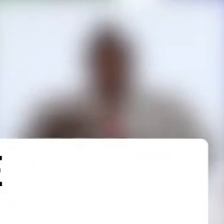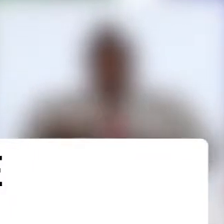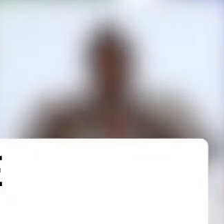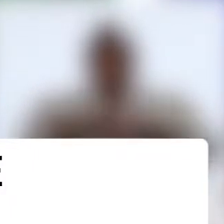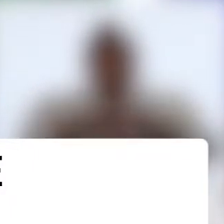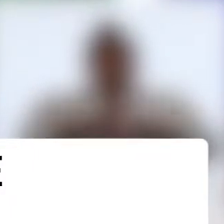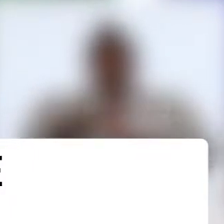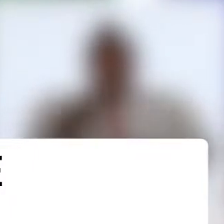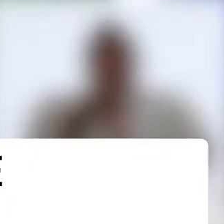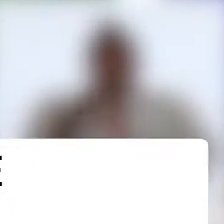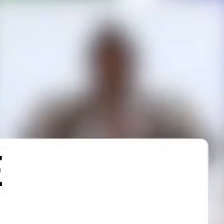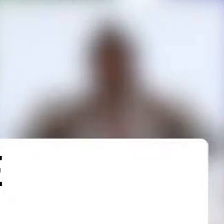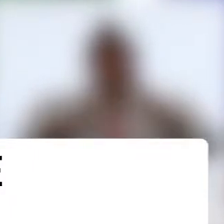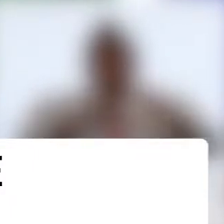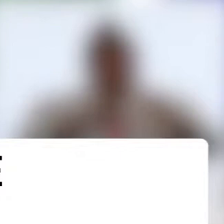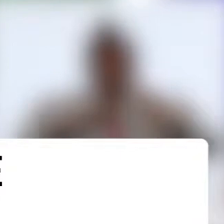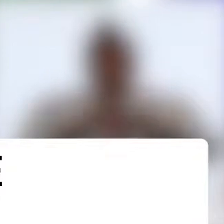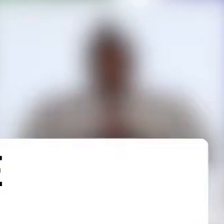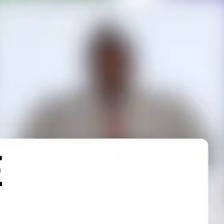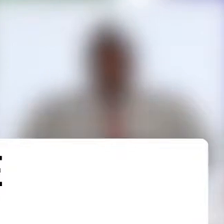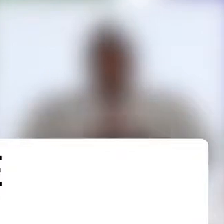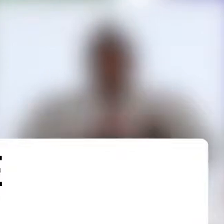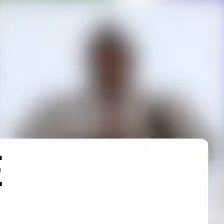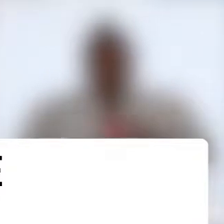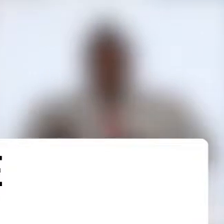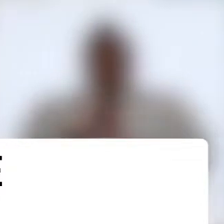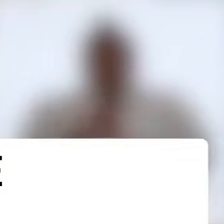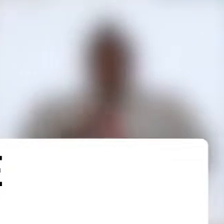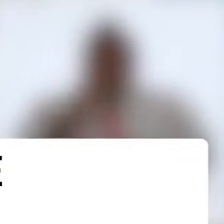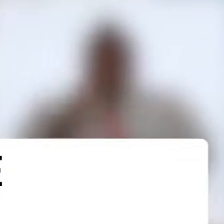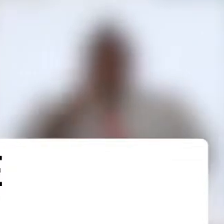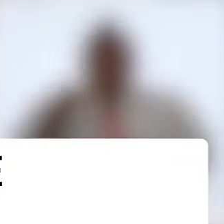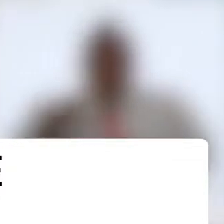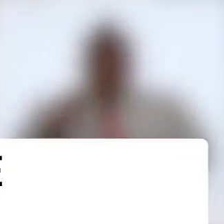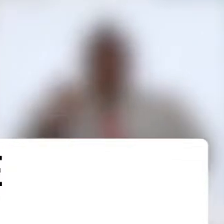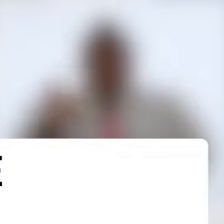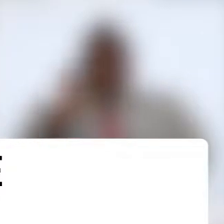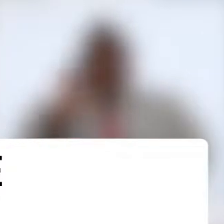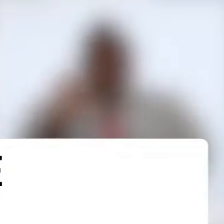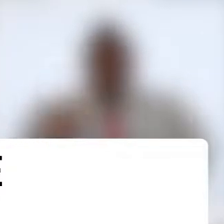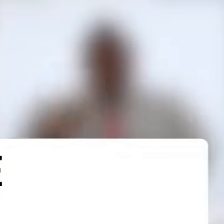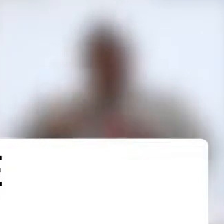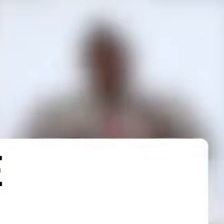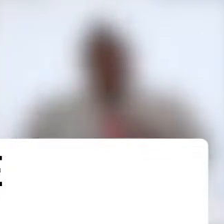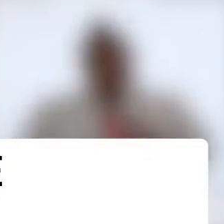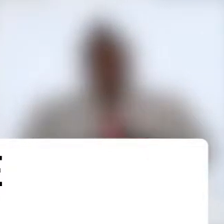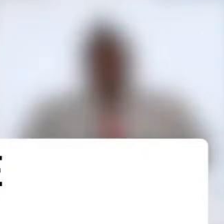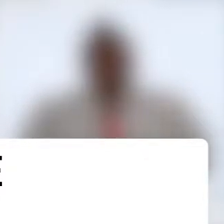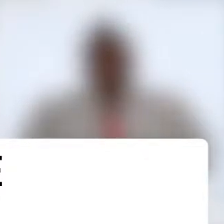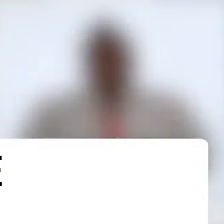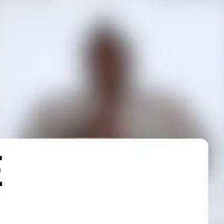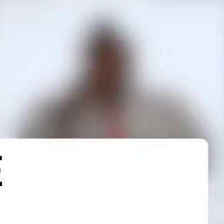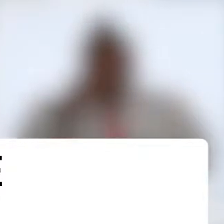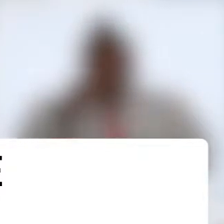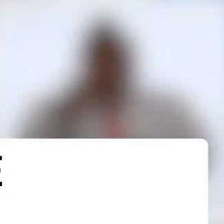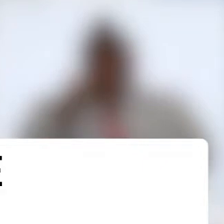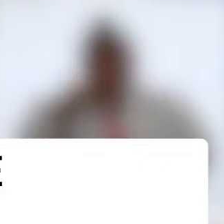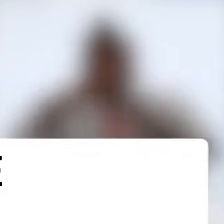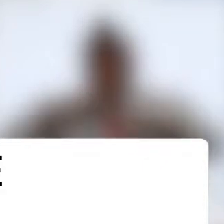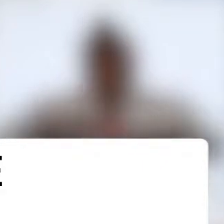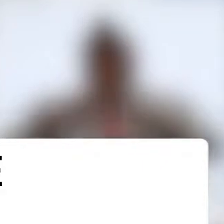Ministerio de Corpus Salud Christi Pública reportó en la cifras provincia inferiores al millar. falleció. 900 personas Con este resultaron diagnosticadas con comportamiento, el virus nosotros en el para día un de